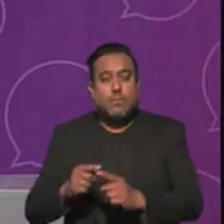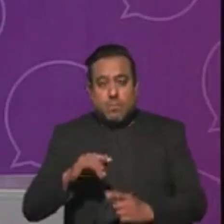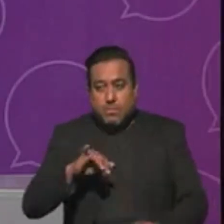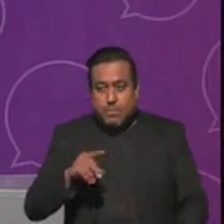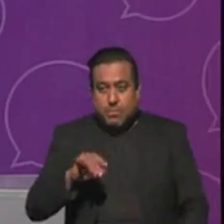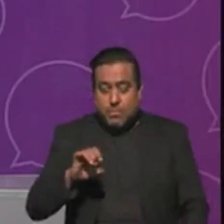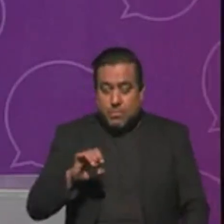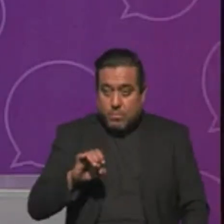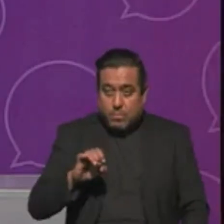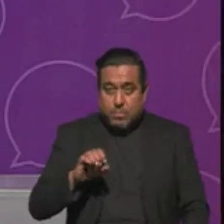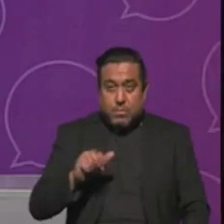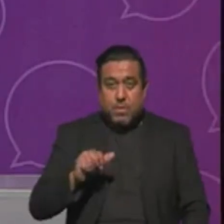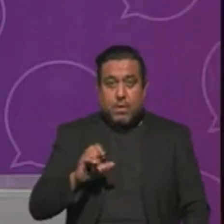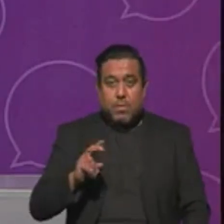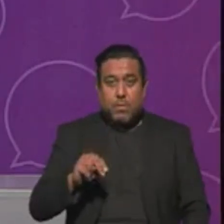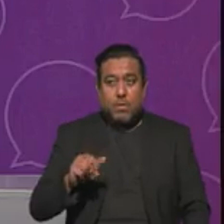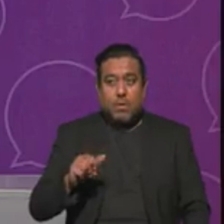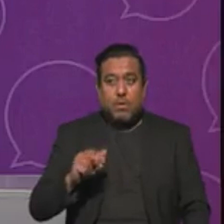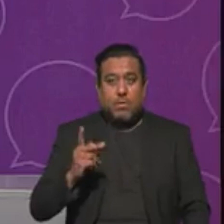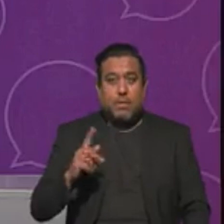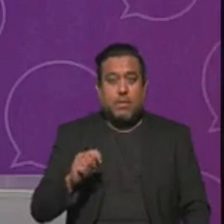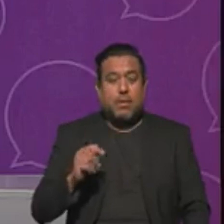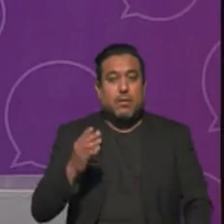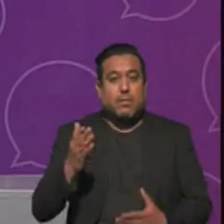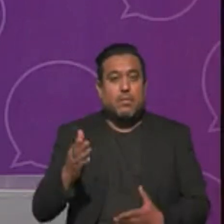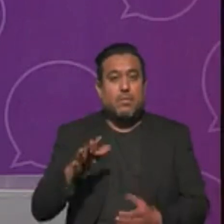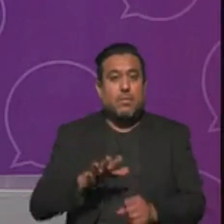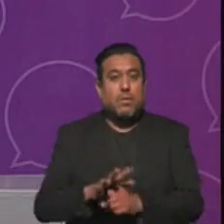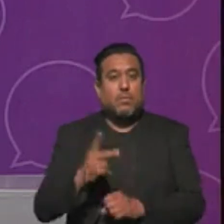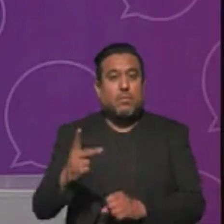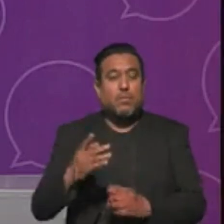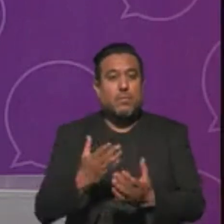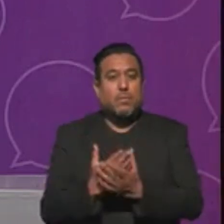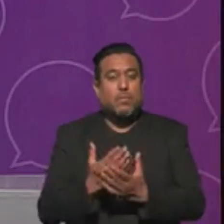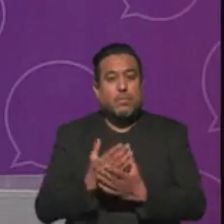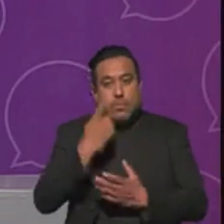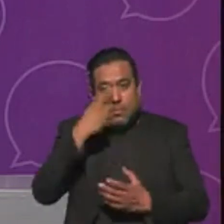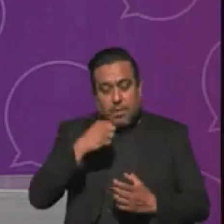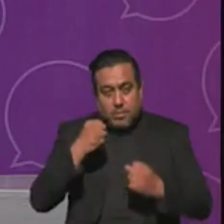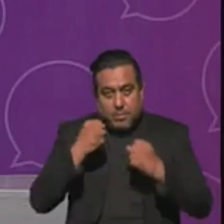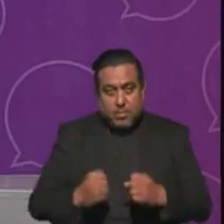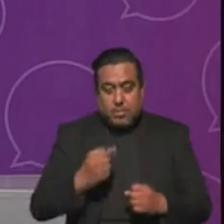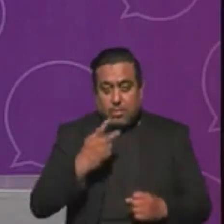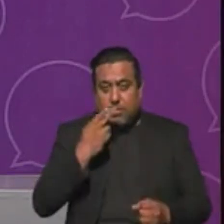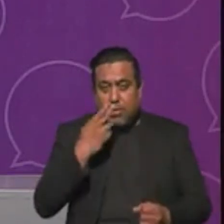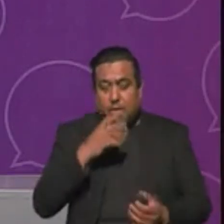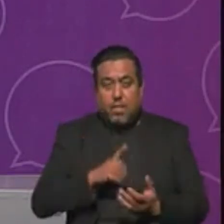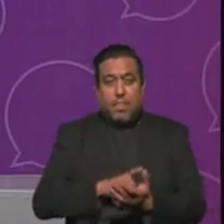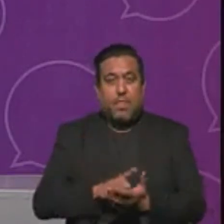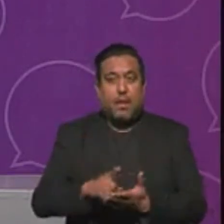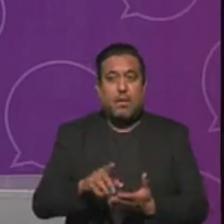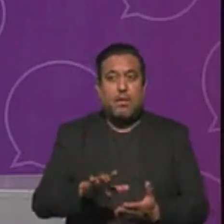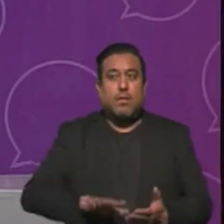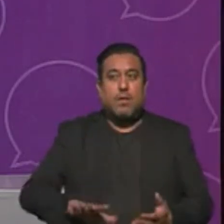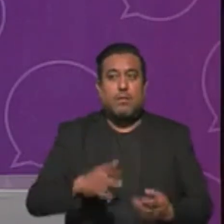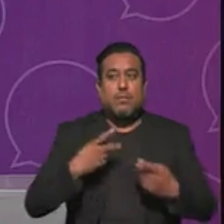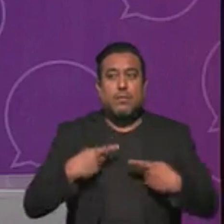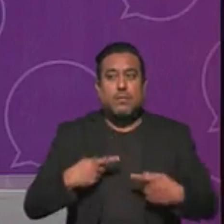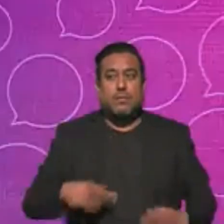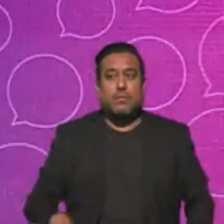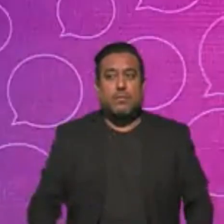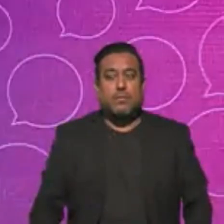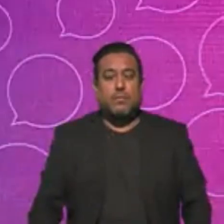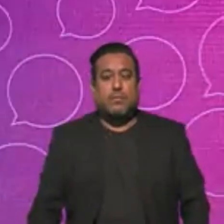Alberto Acuña Dávalos del partido del trabajo candidato Cuál es su propuesta para garantizar un estado de derecho en Celaya un minuto y